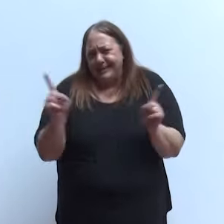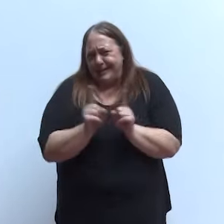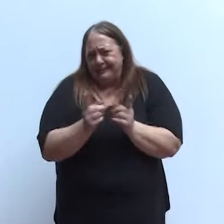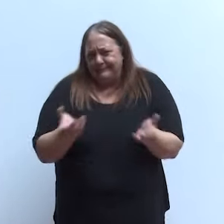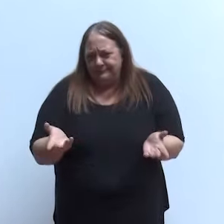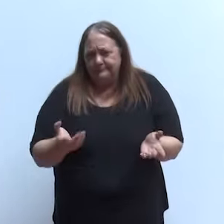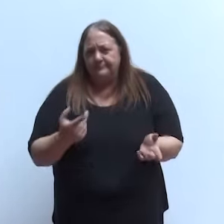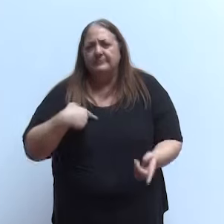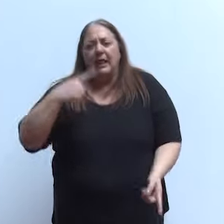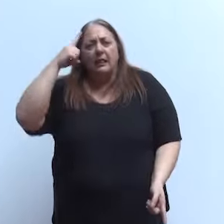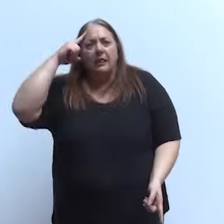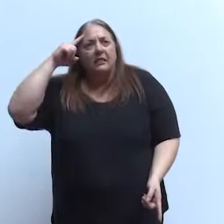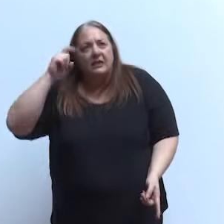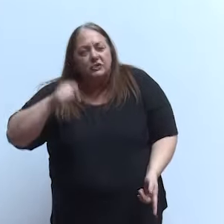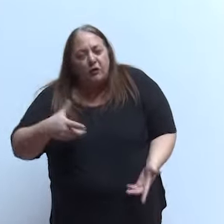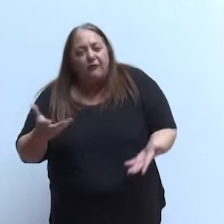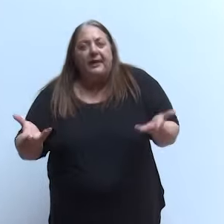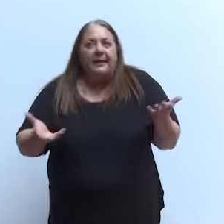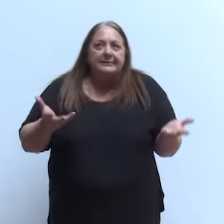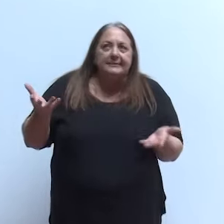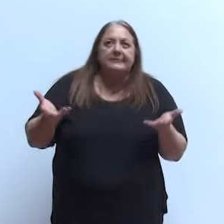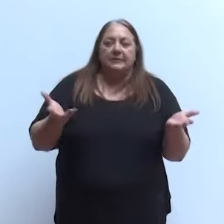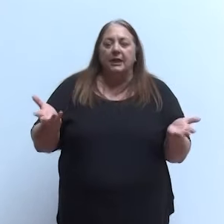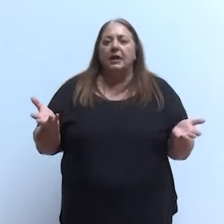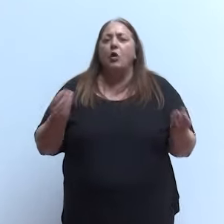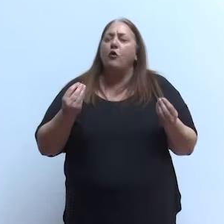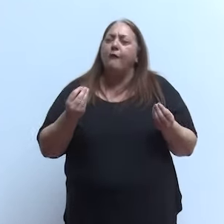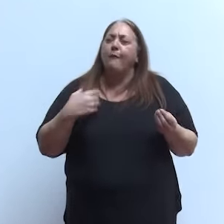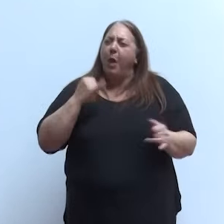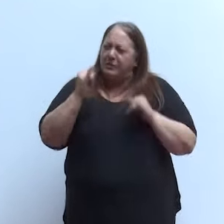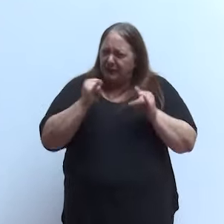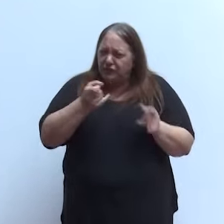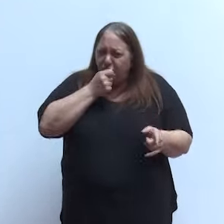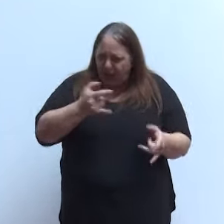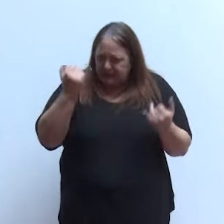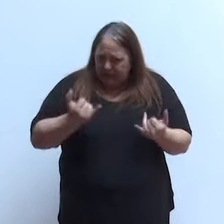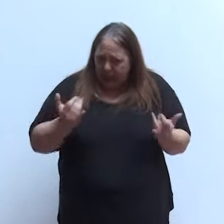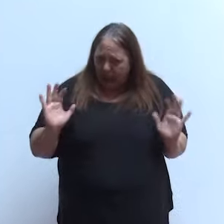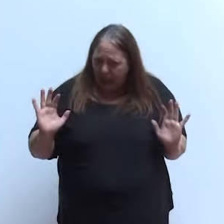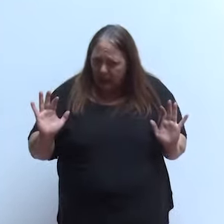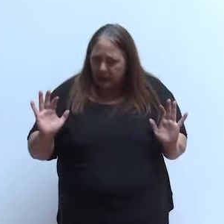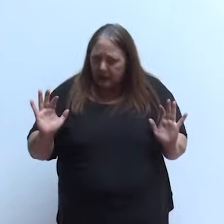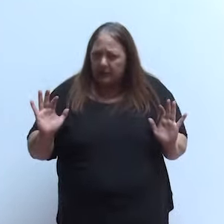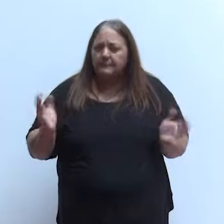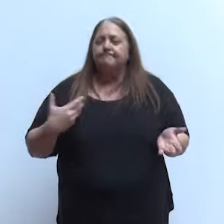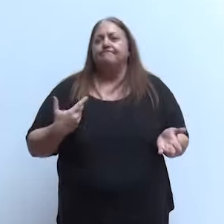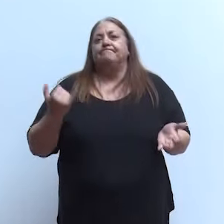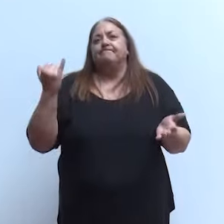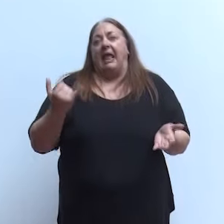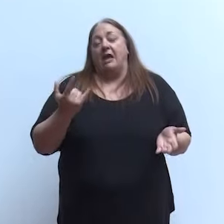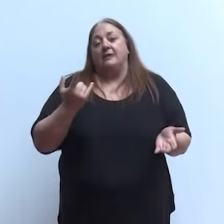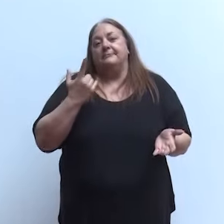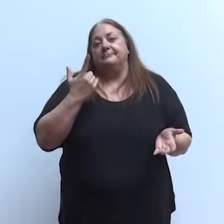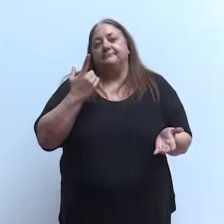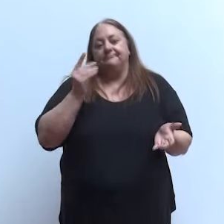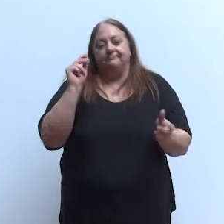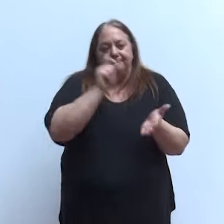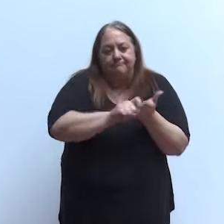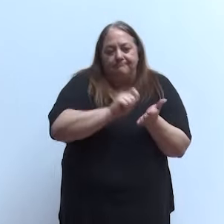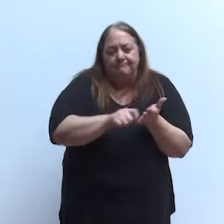la desconfianza teníamos explicaciones fáciles teníamos además la vivencia militante de